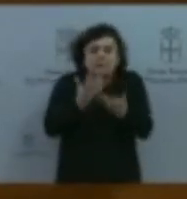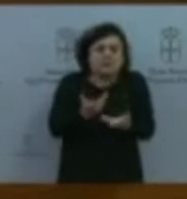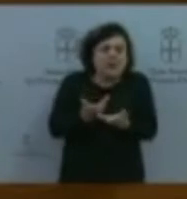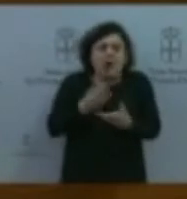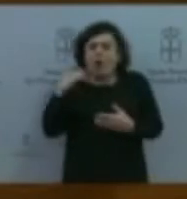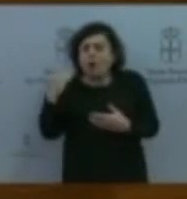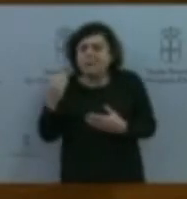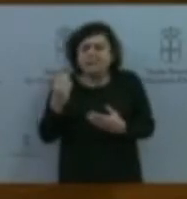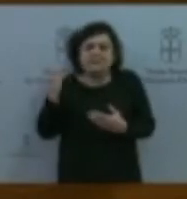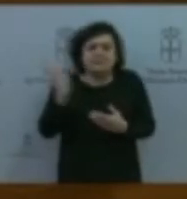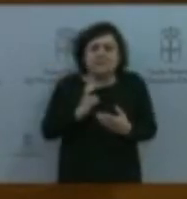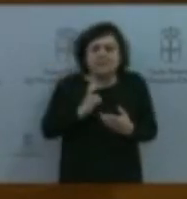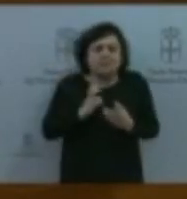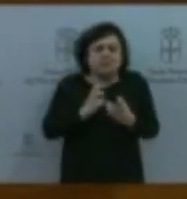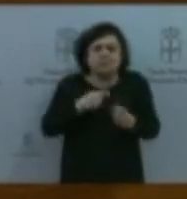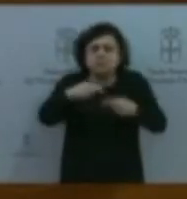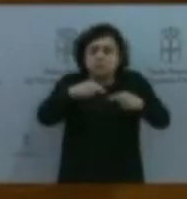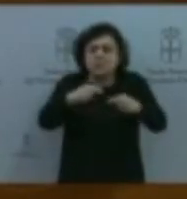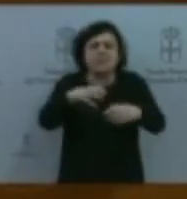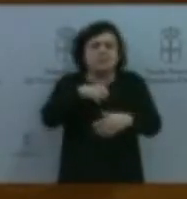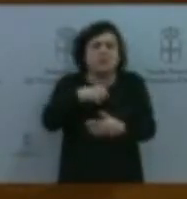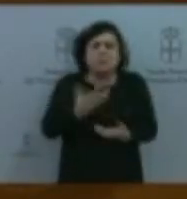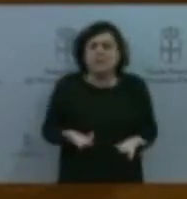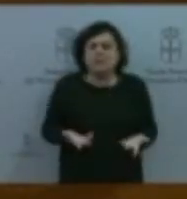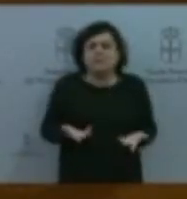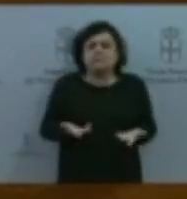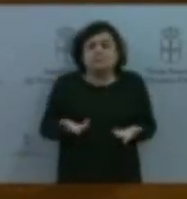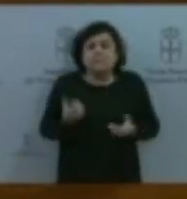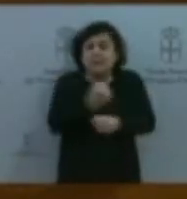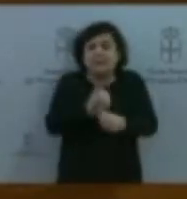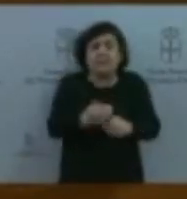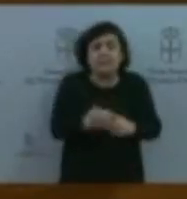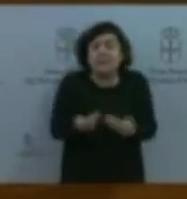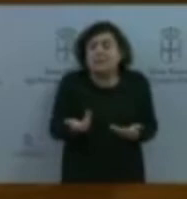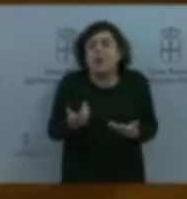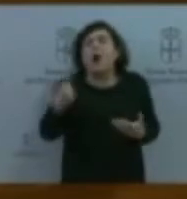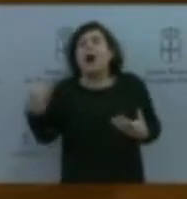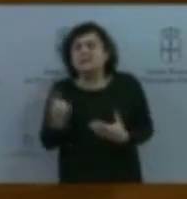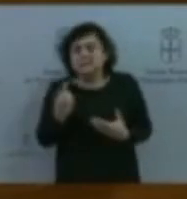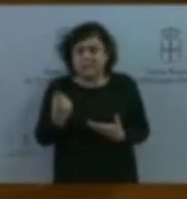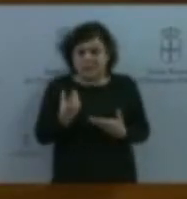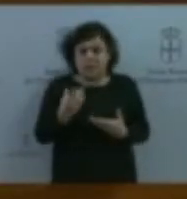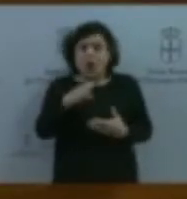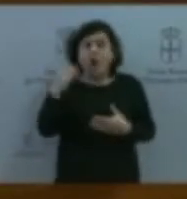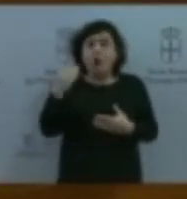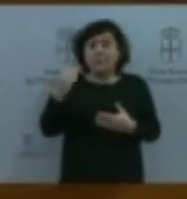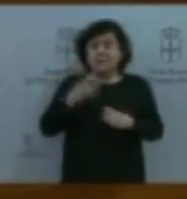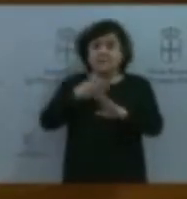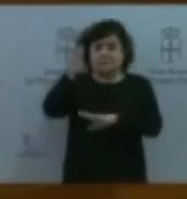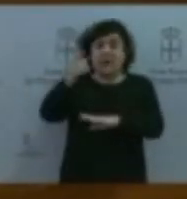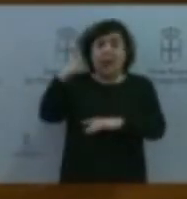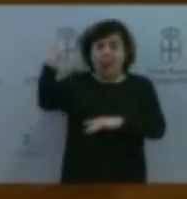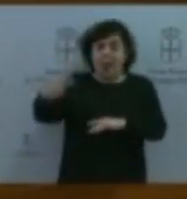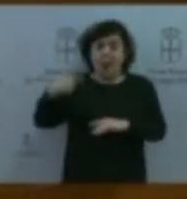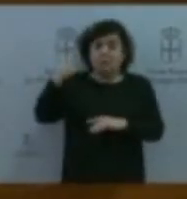es lo de menos, pero aislados. Jóvenes en Londres que no pueden venir o que tienen que hacer una cuarentena de un mes casi de